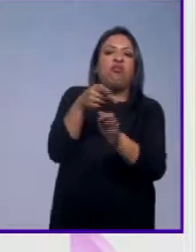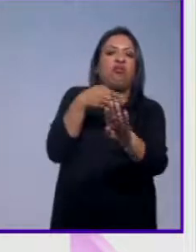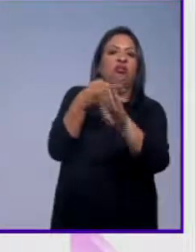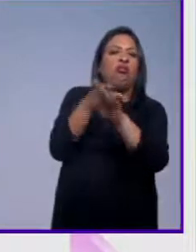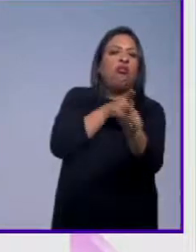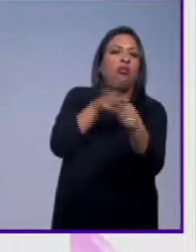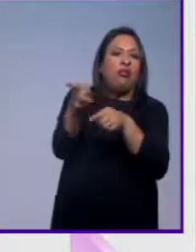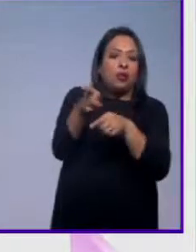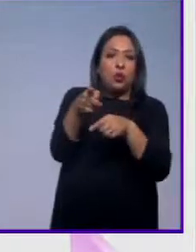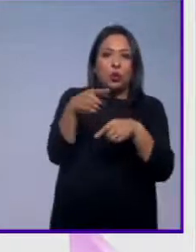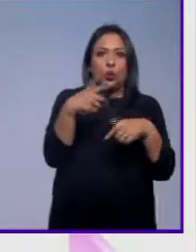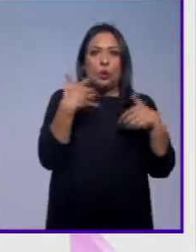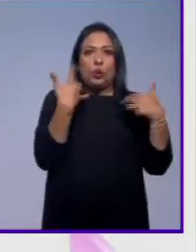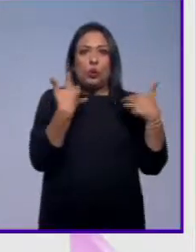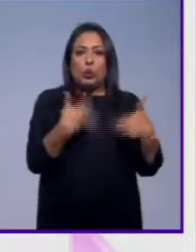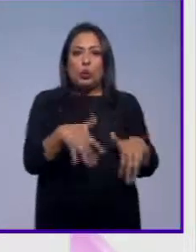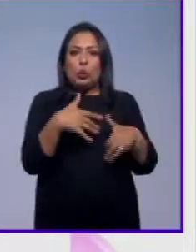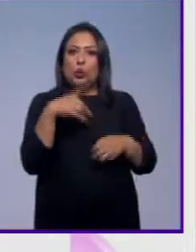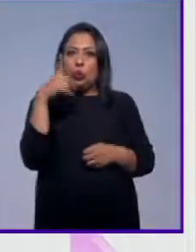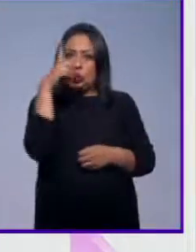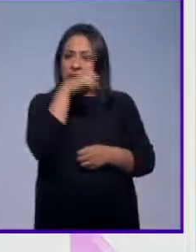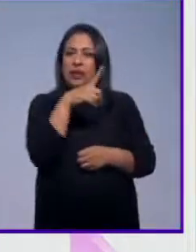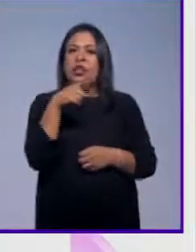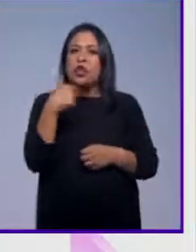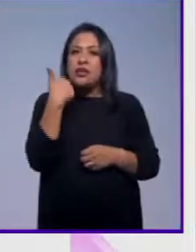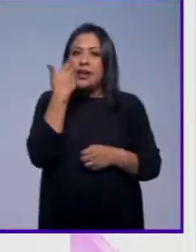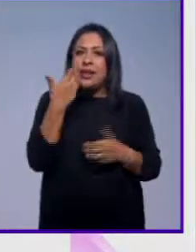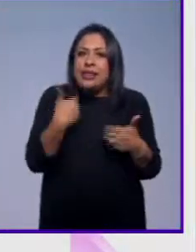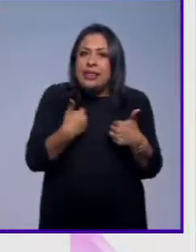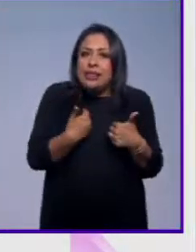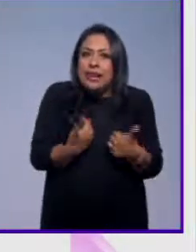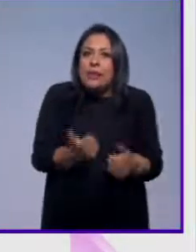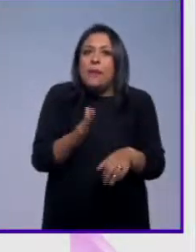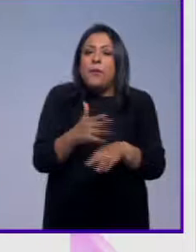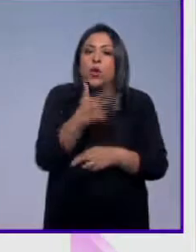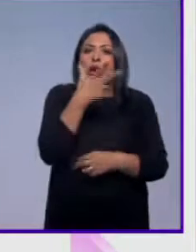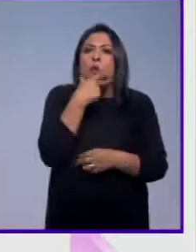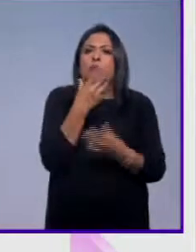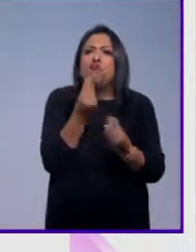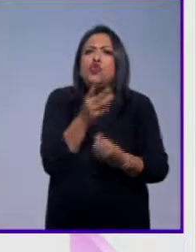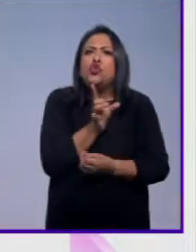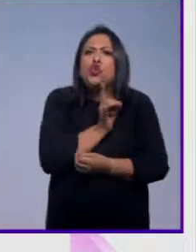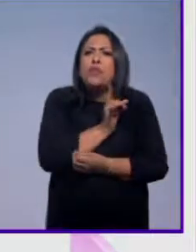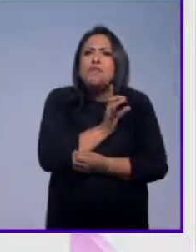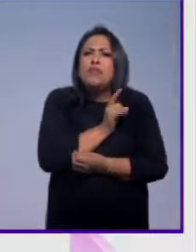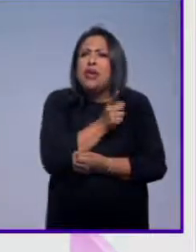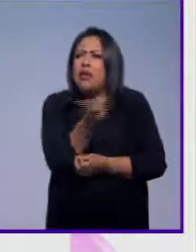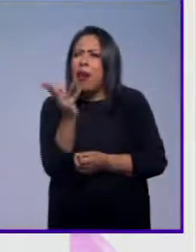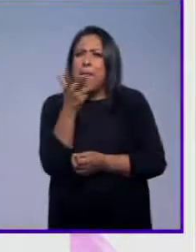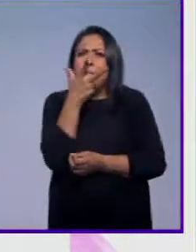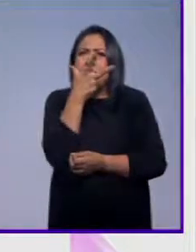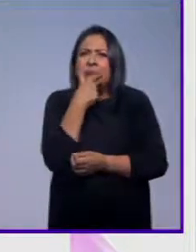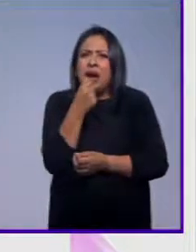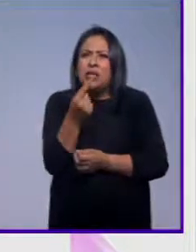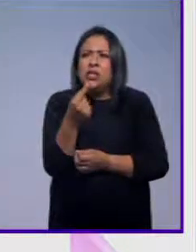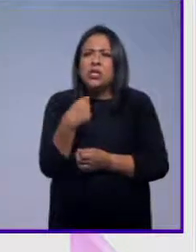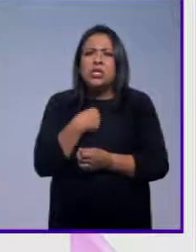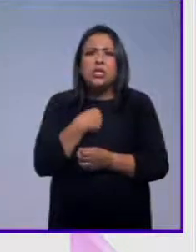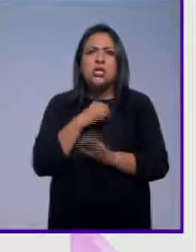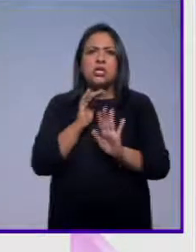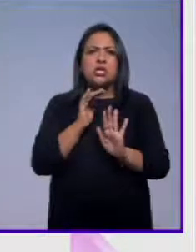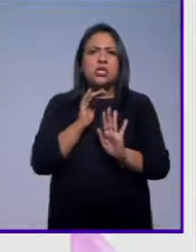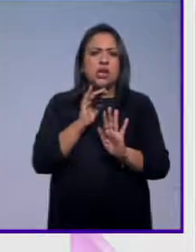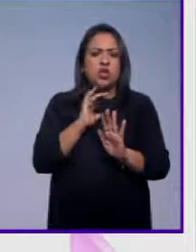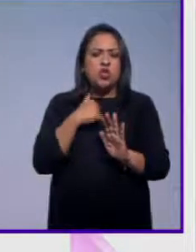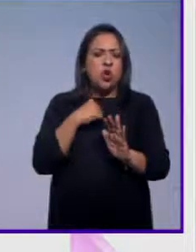entonces me interesaba muchísimo entender esto porque los hombres tienen tanto miedo de los hombres machistas y de salir de